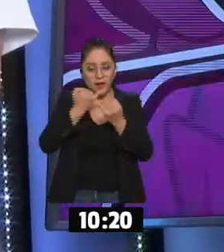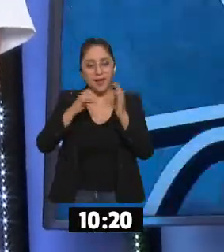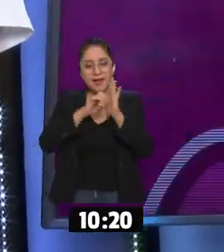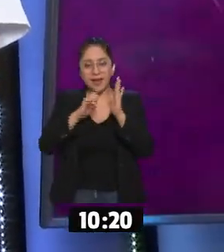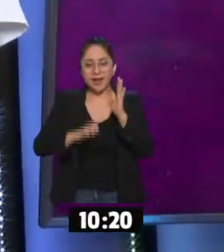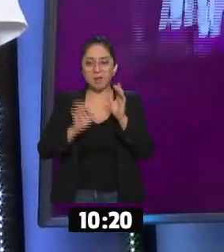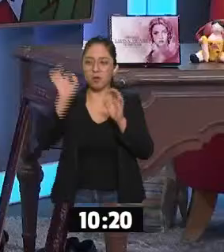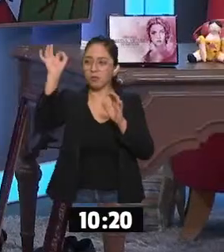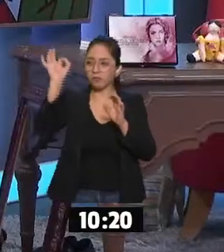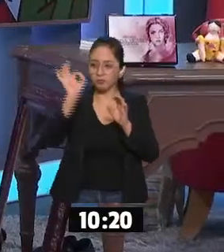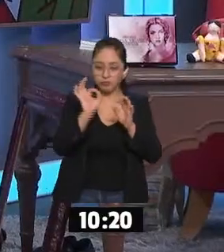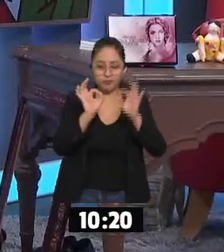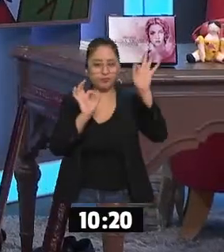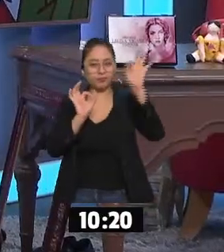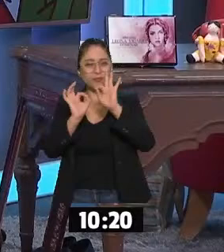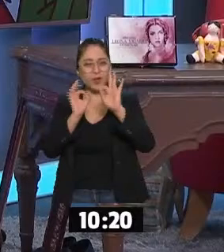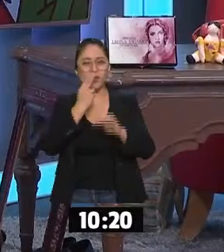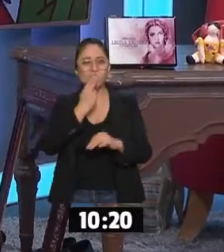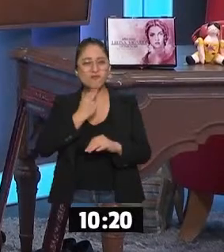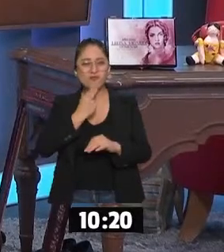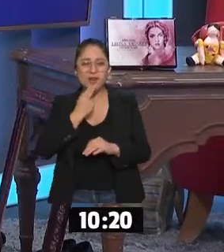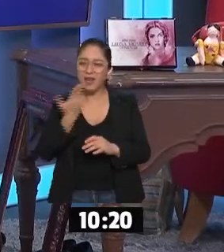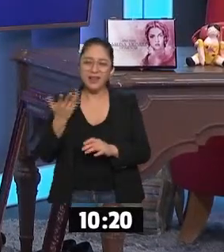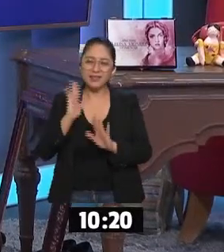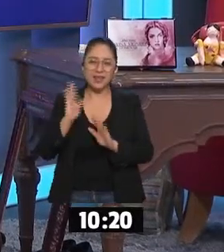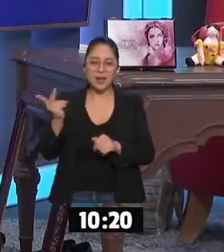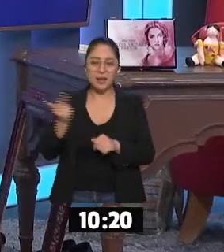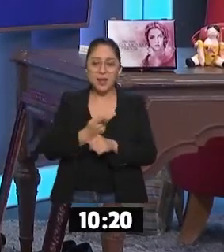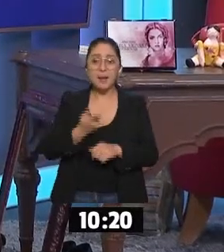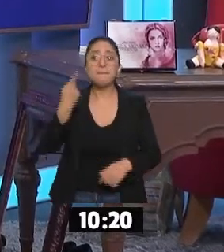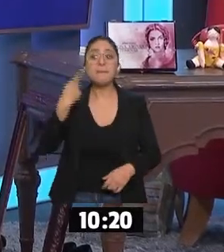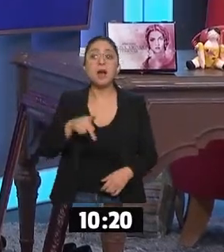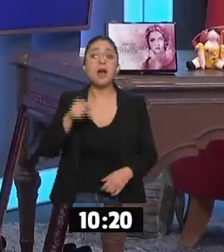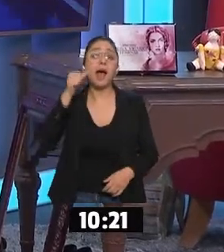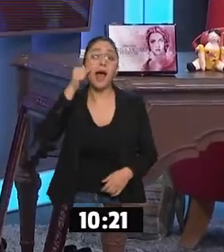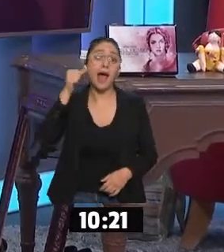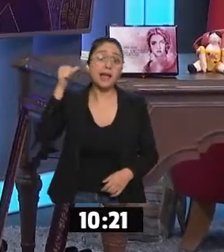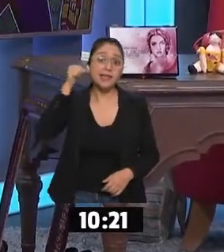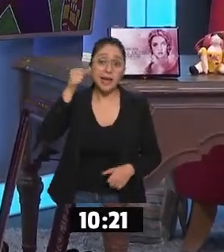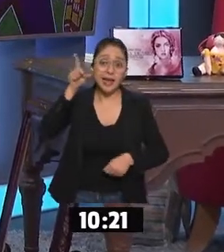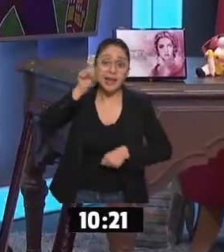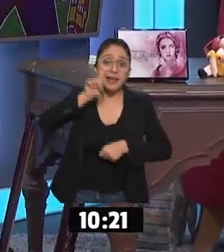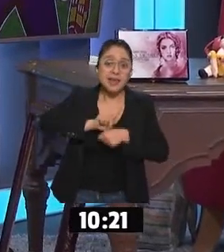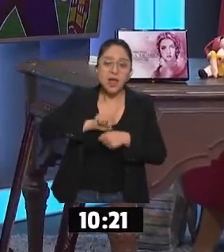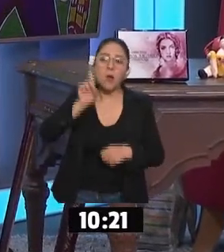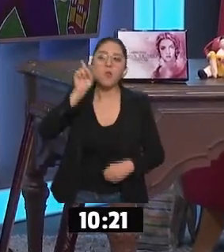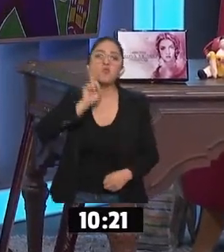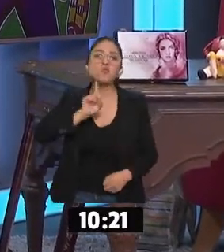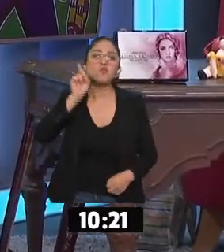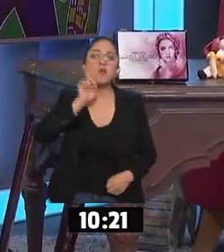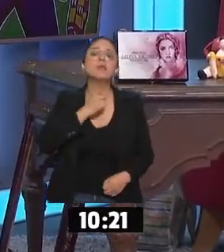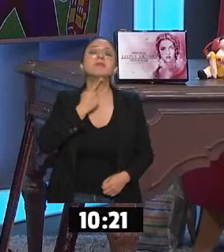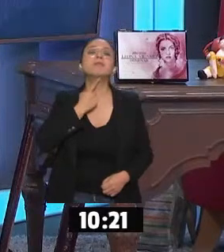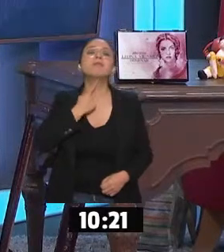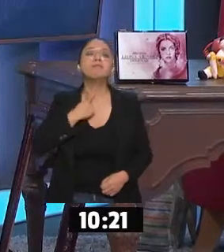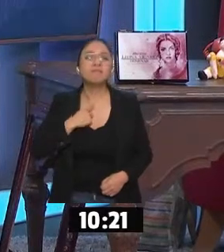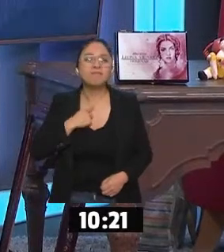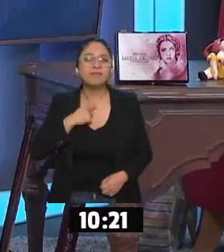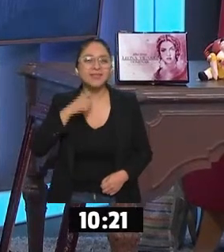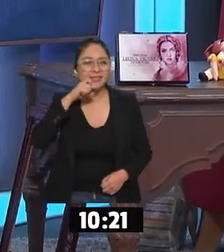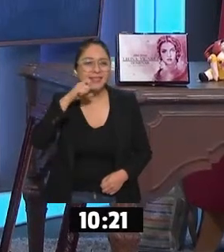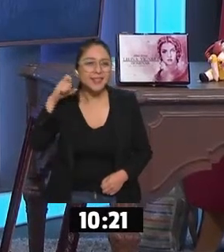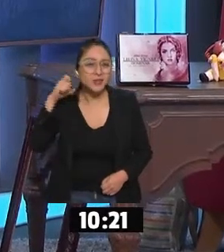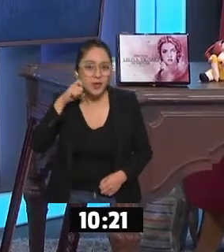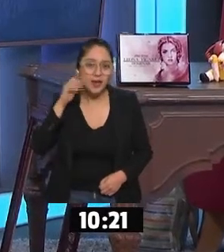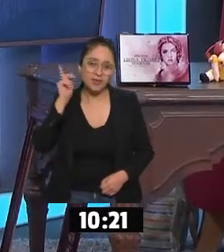Candy Crush, señora. Ayer fue Día del Orgasmo Femenino. Sí. Lo celebraron, Lo festejamos 3 veces, señora. Hoy es